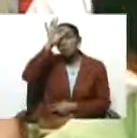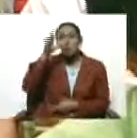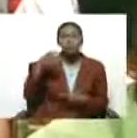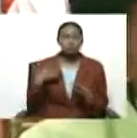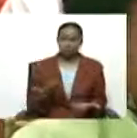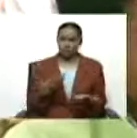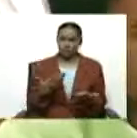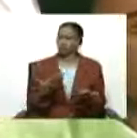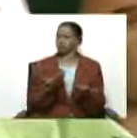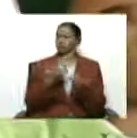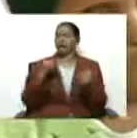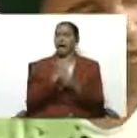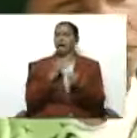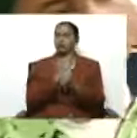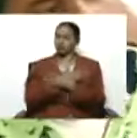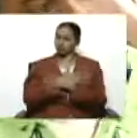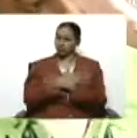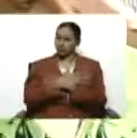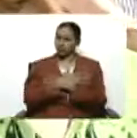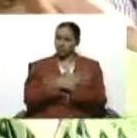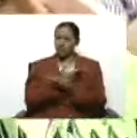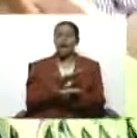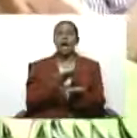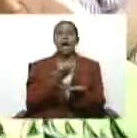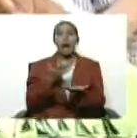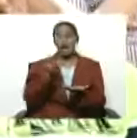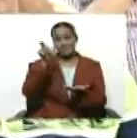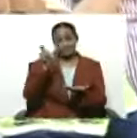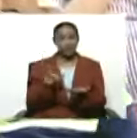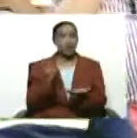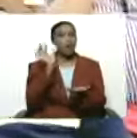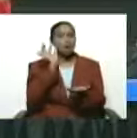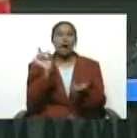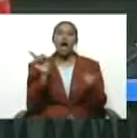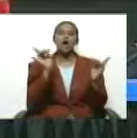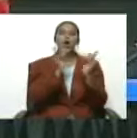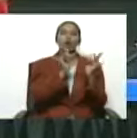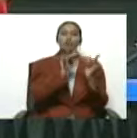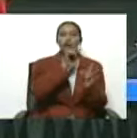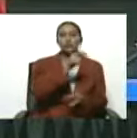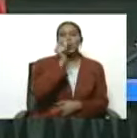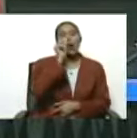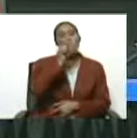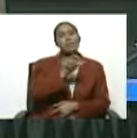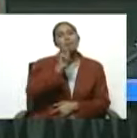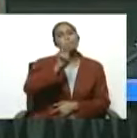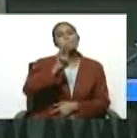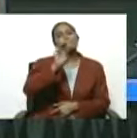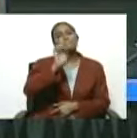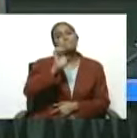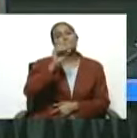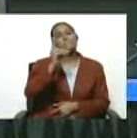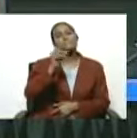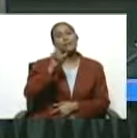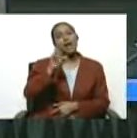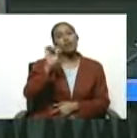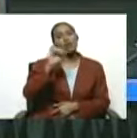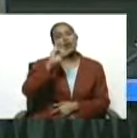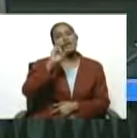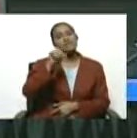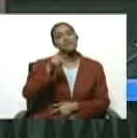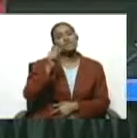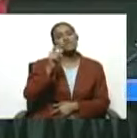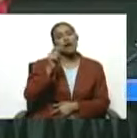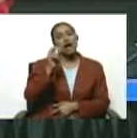Entonces pusimos a esa persona en contacto con Pedro Infante, hicimos la llamada a la persona que lo puso